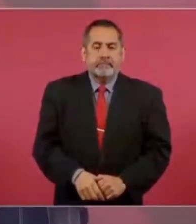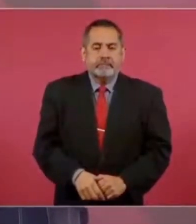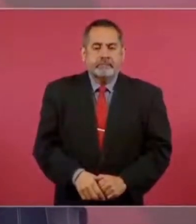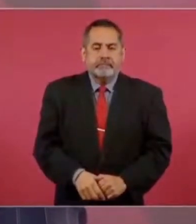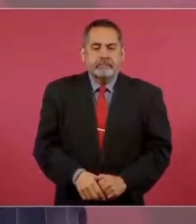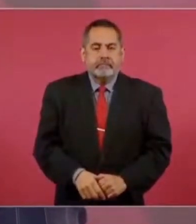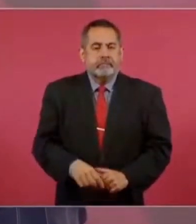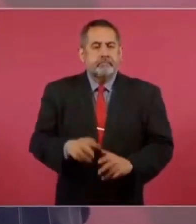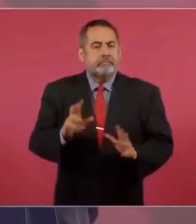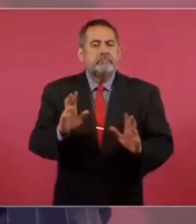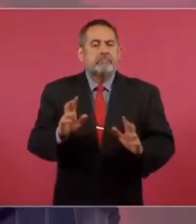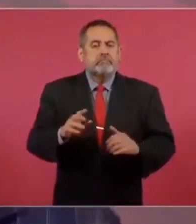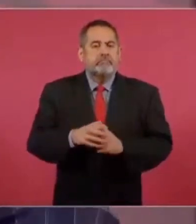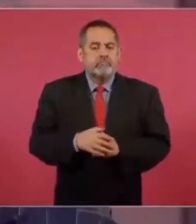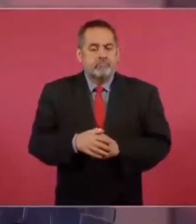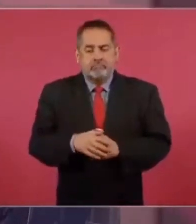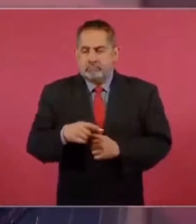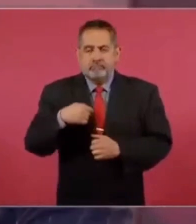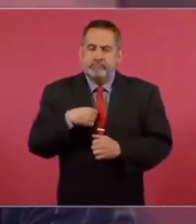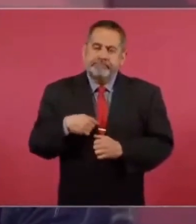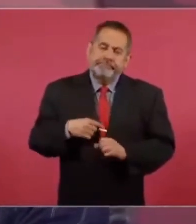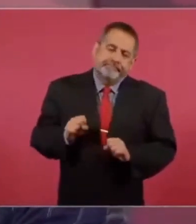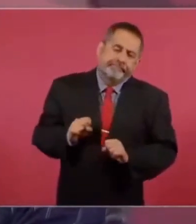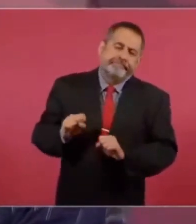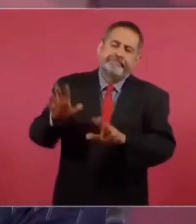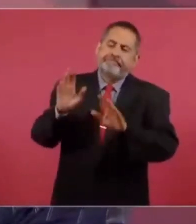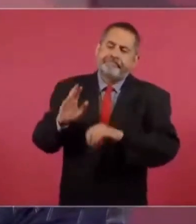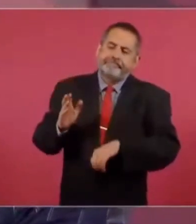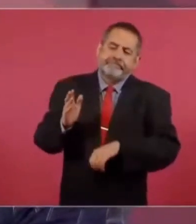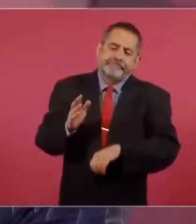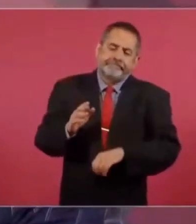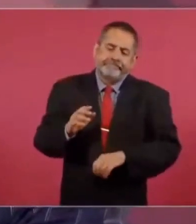no vamos nosotros a permitir la impunidad.